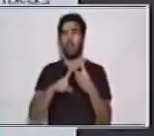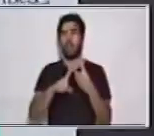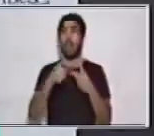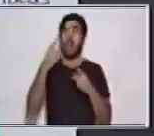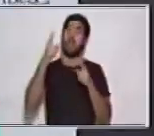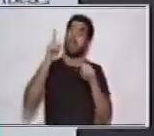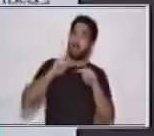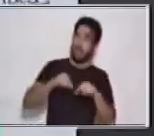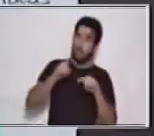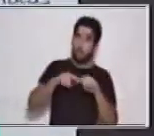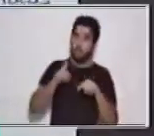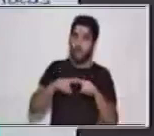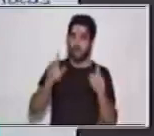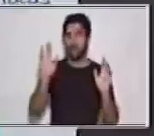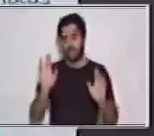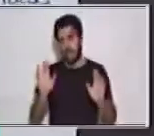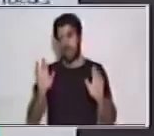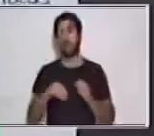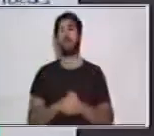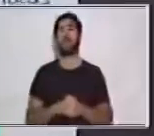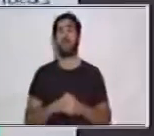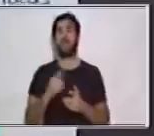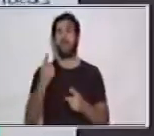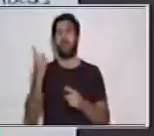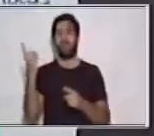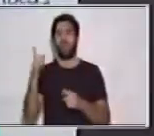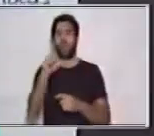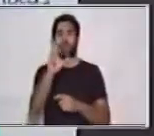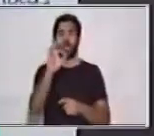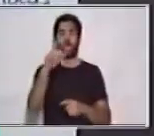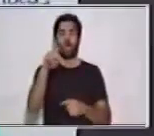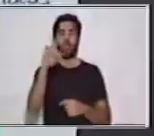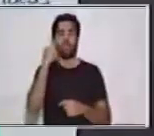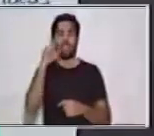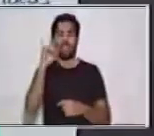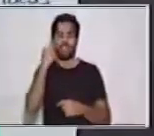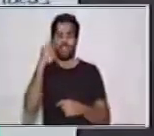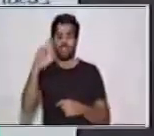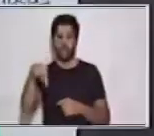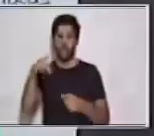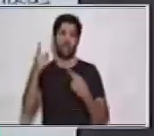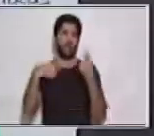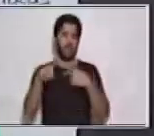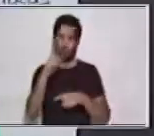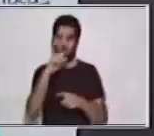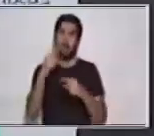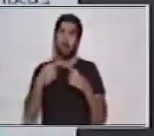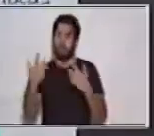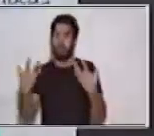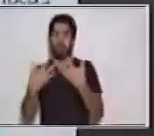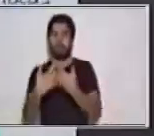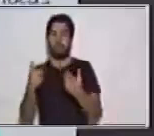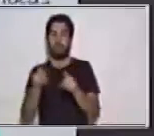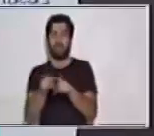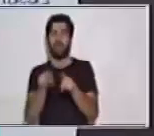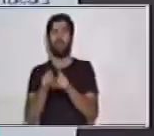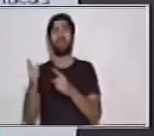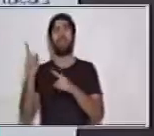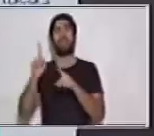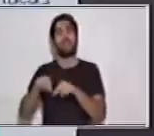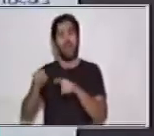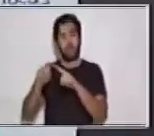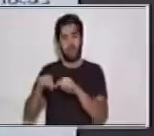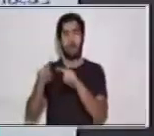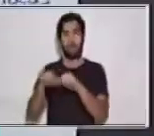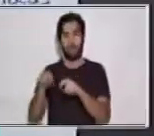de, estos son conectores que me van a indicar a mí que necesito tener una idea para